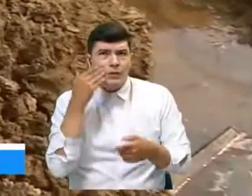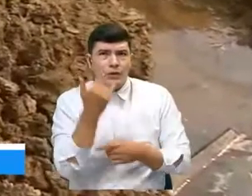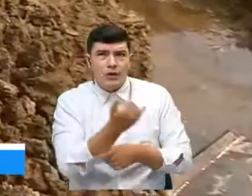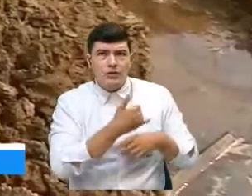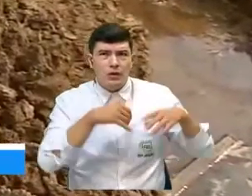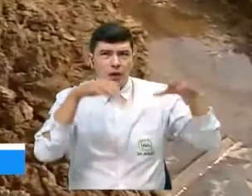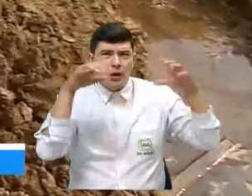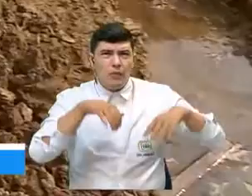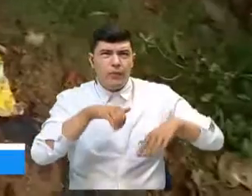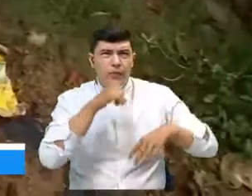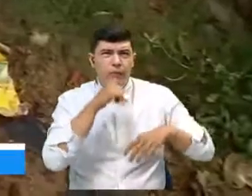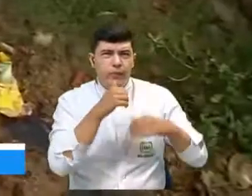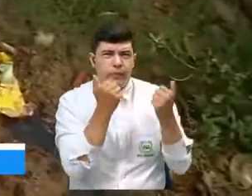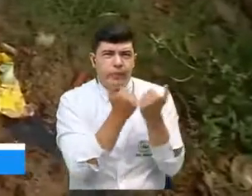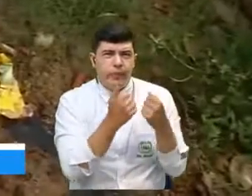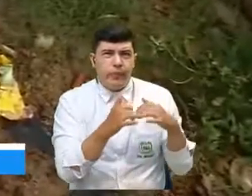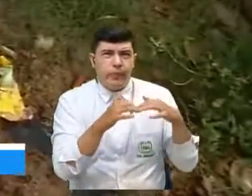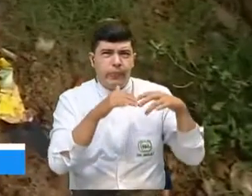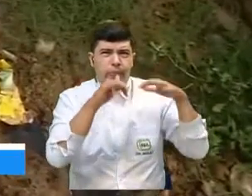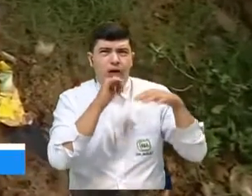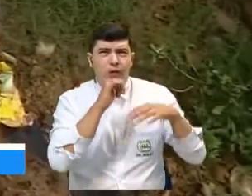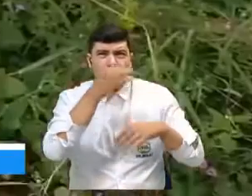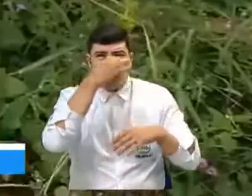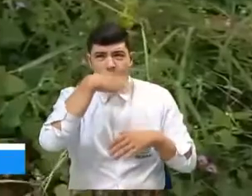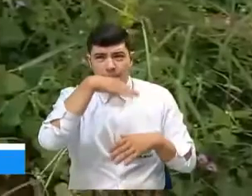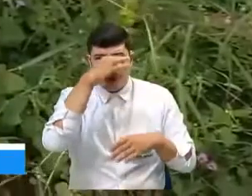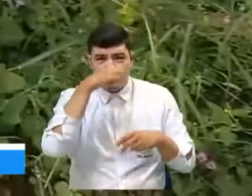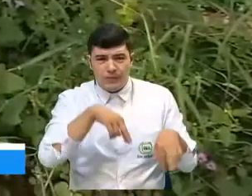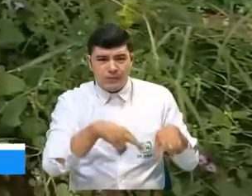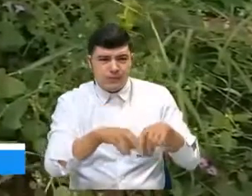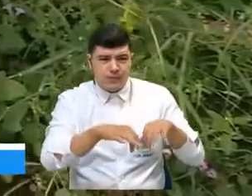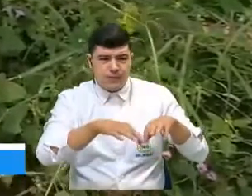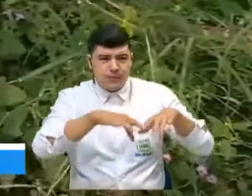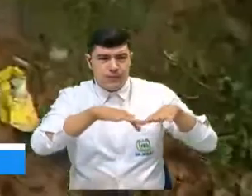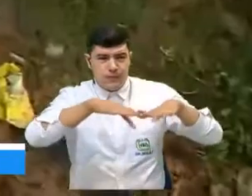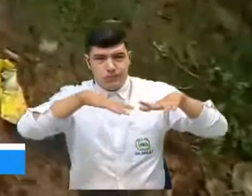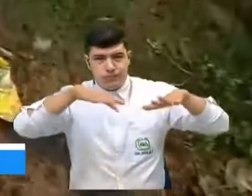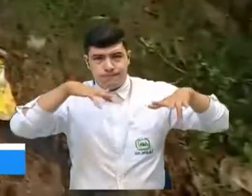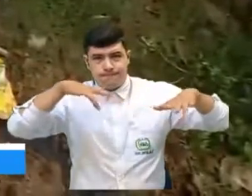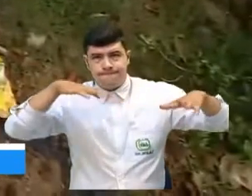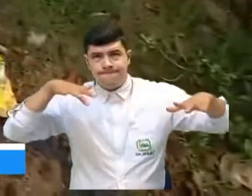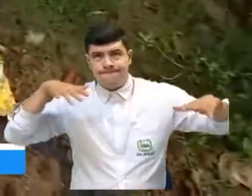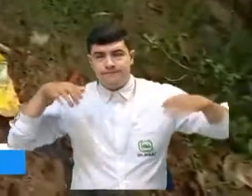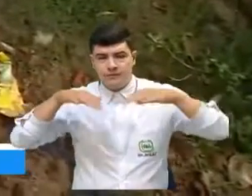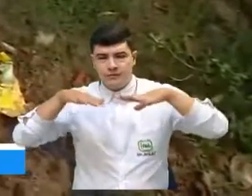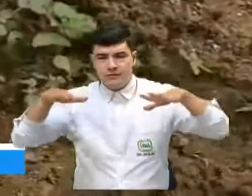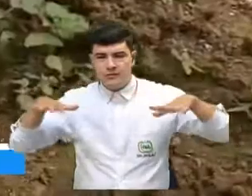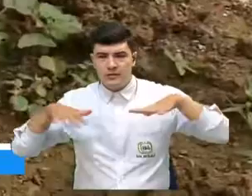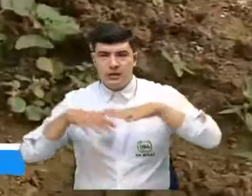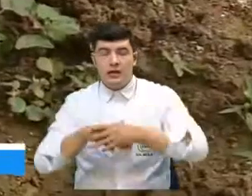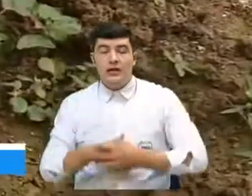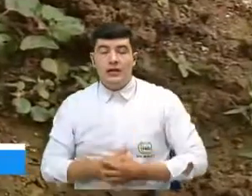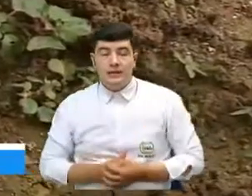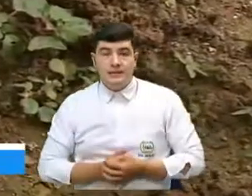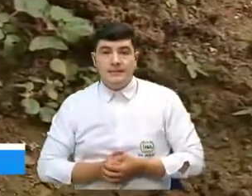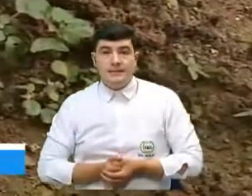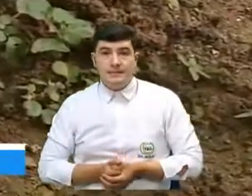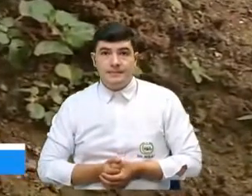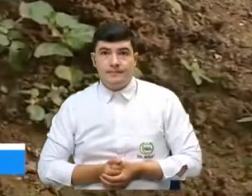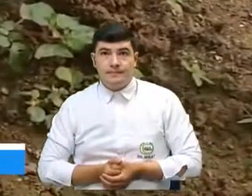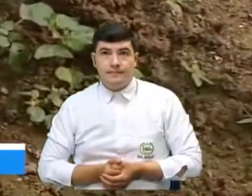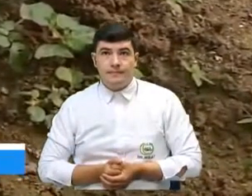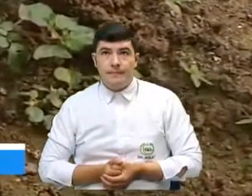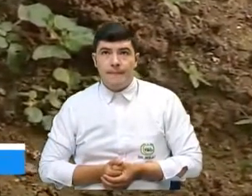del alcantarillado de frecuente las aguas residuales se devuelven por los sifones los olores se esparcen por el estancamiento de